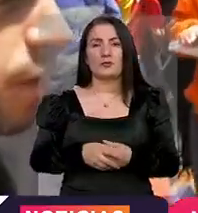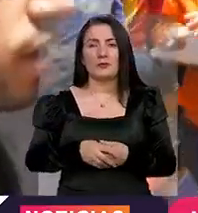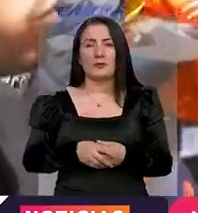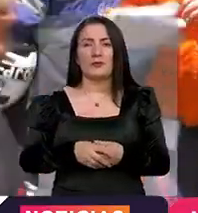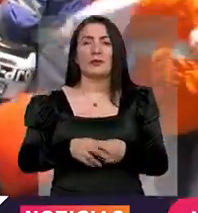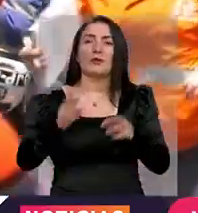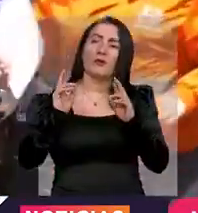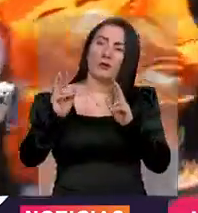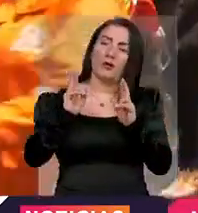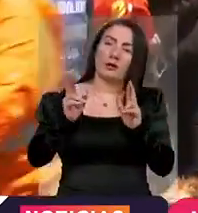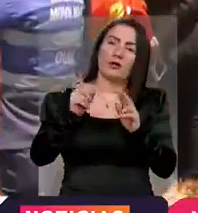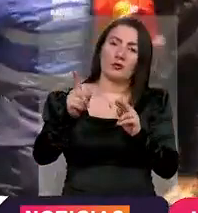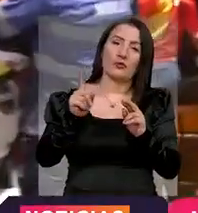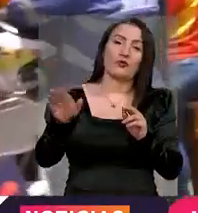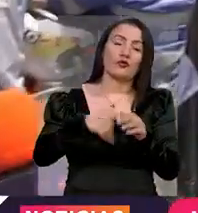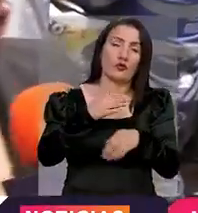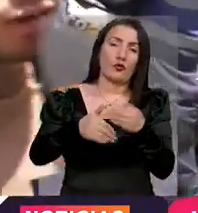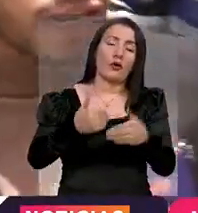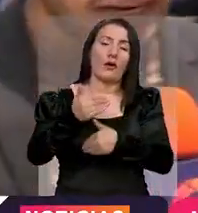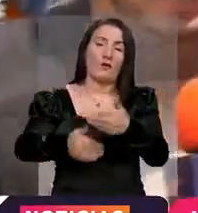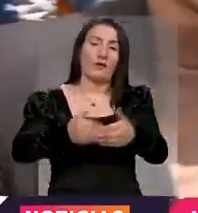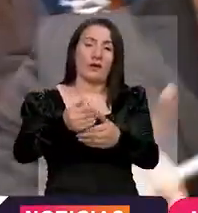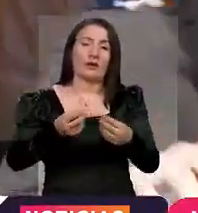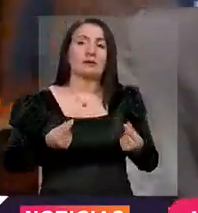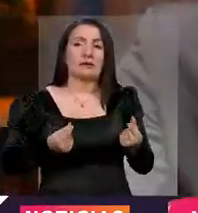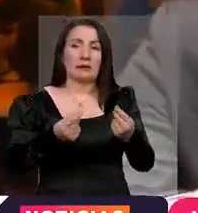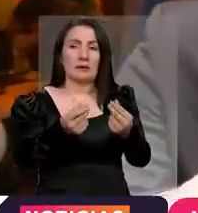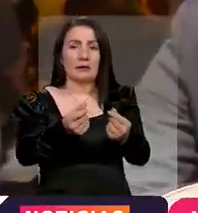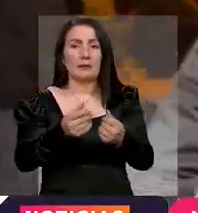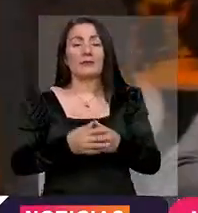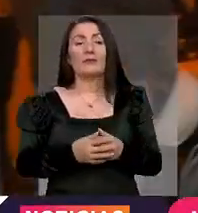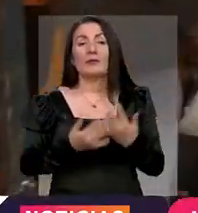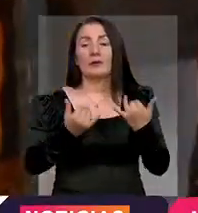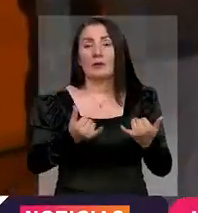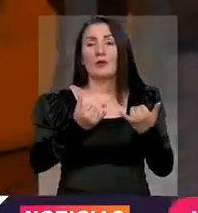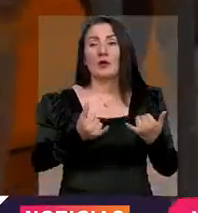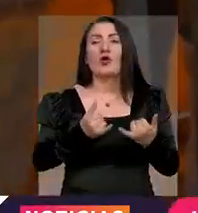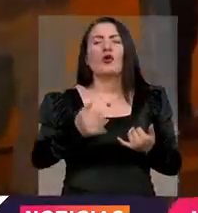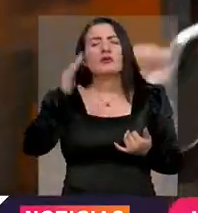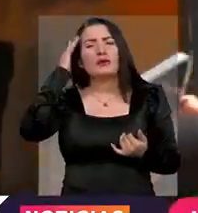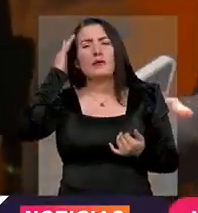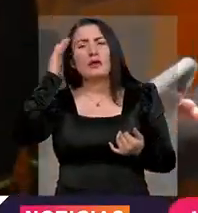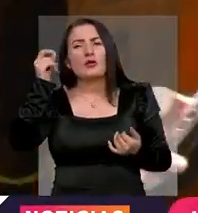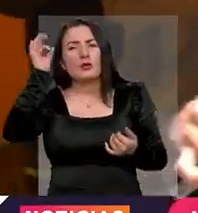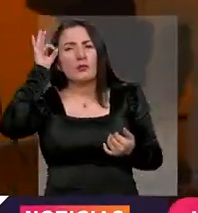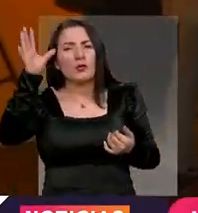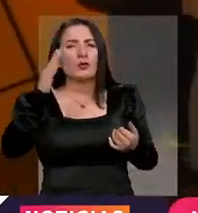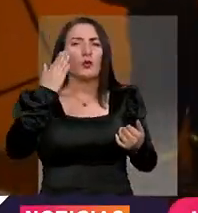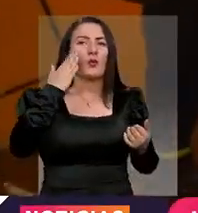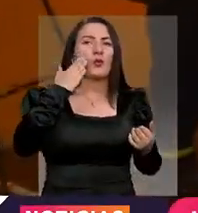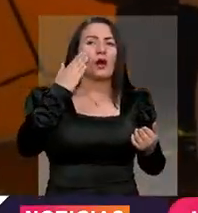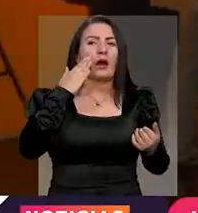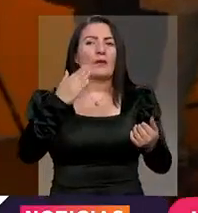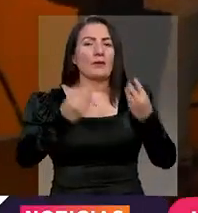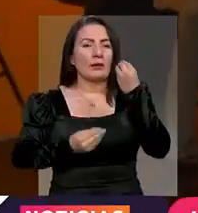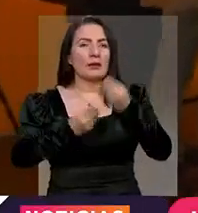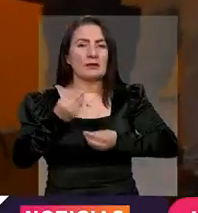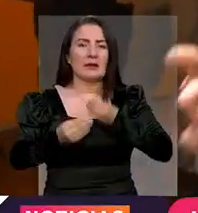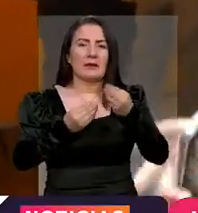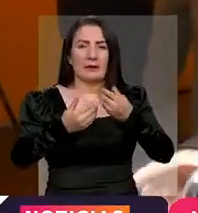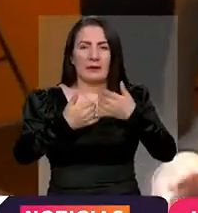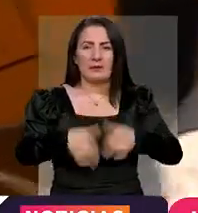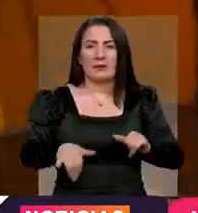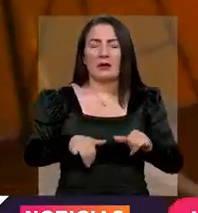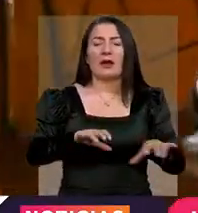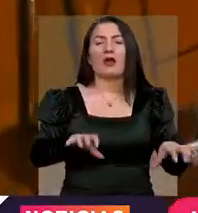pues esperamos que todo avance con celeridad y precisamente para saber de pronto en cuánto tiempo van a terminar